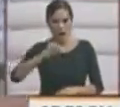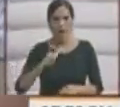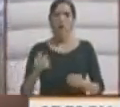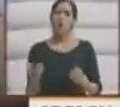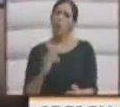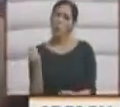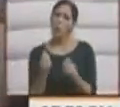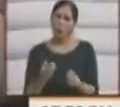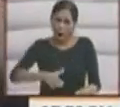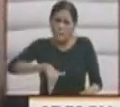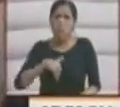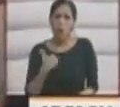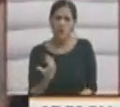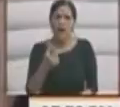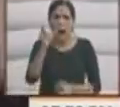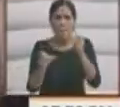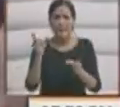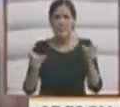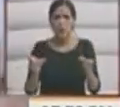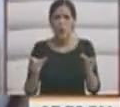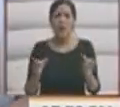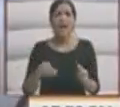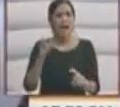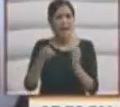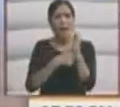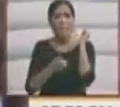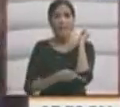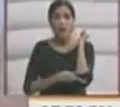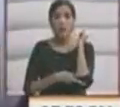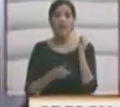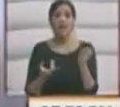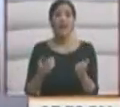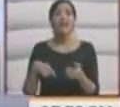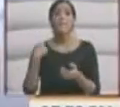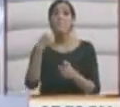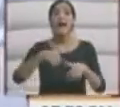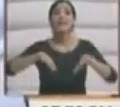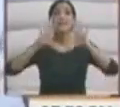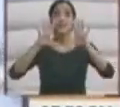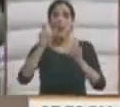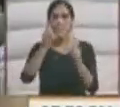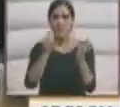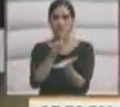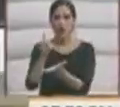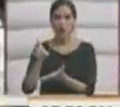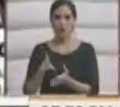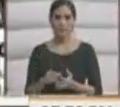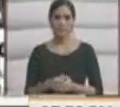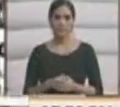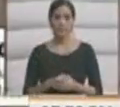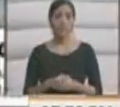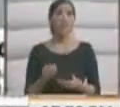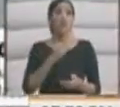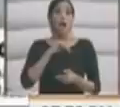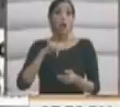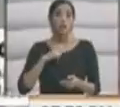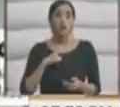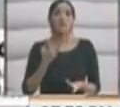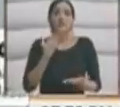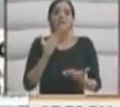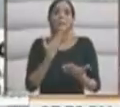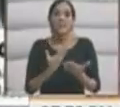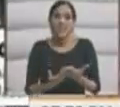posible que hay personas ya en la parroquia San Juan, van más de 10 trabajadores residenciales despedidos? A nosotras ahorita se nos está pidiendo